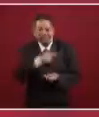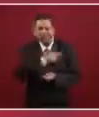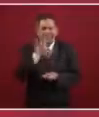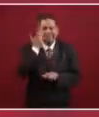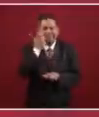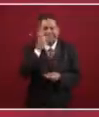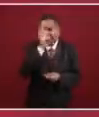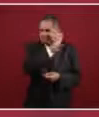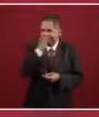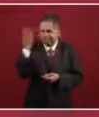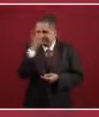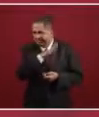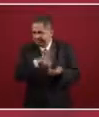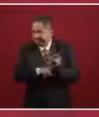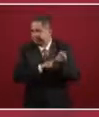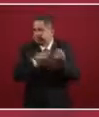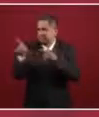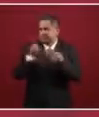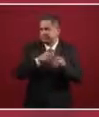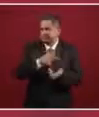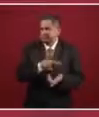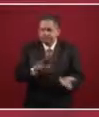y que